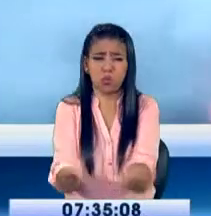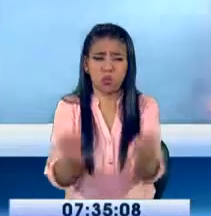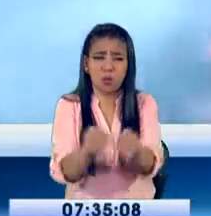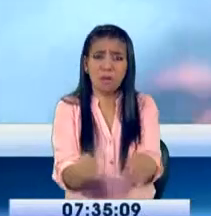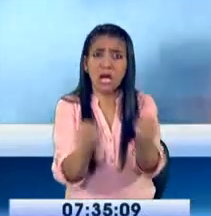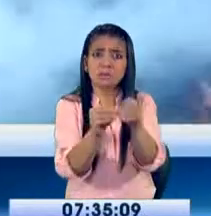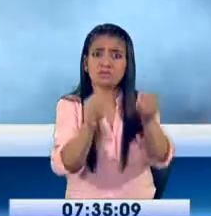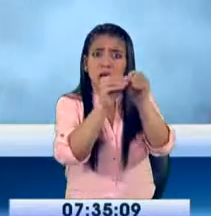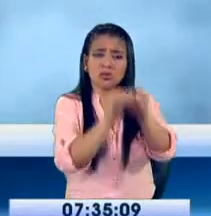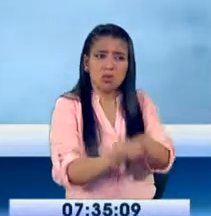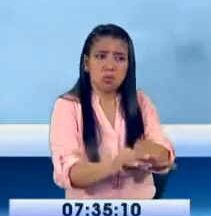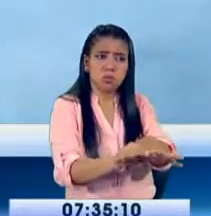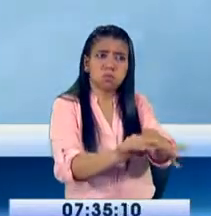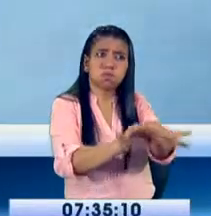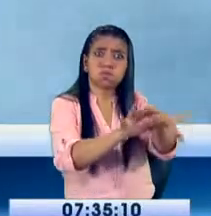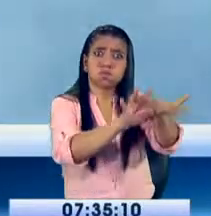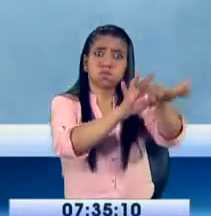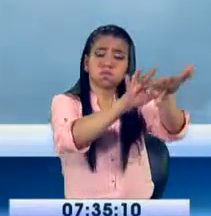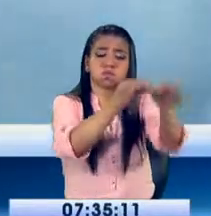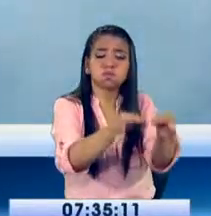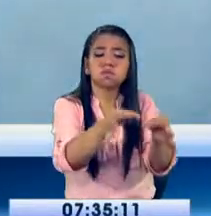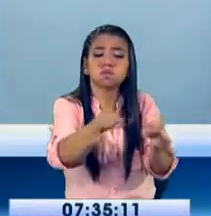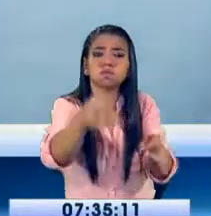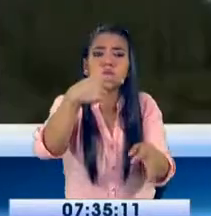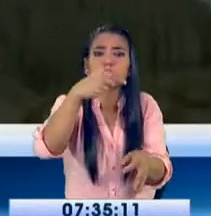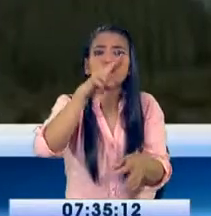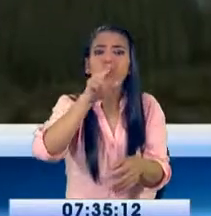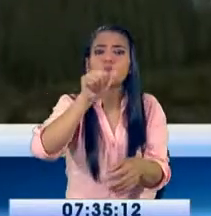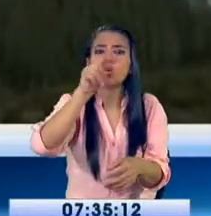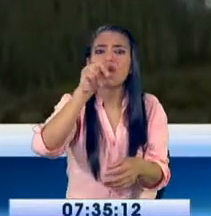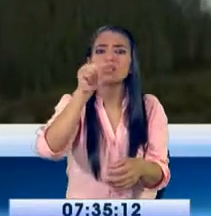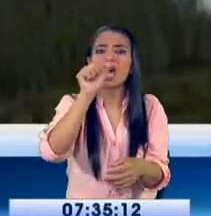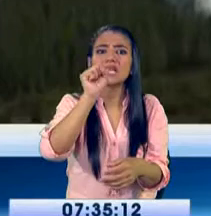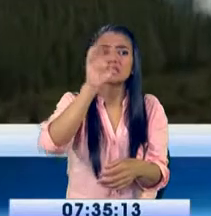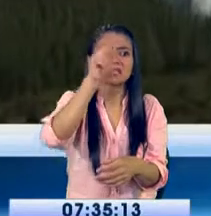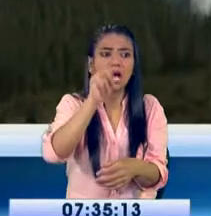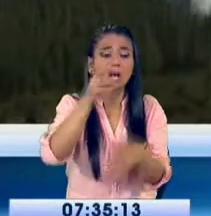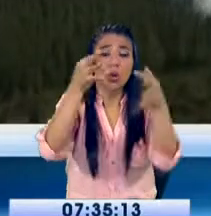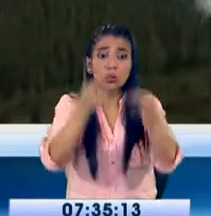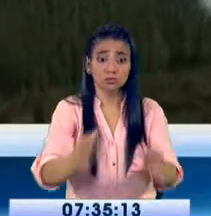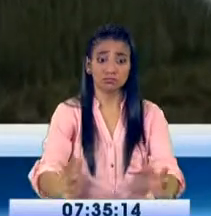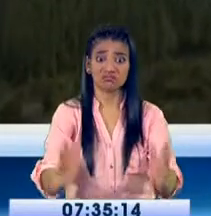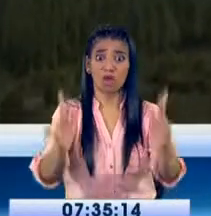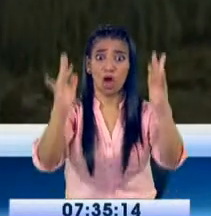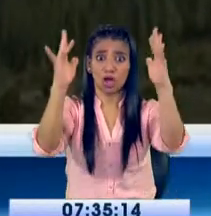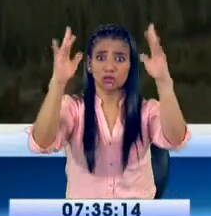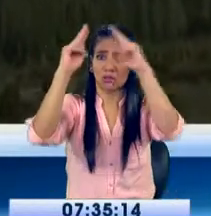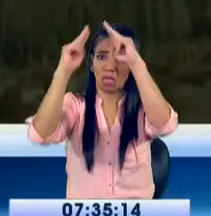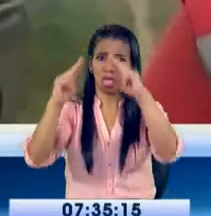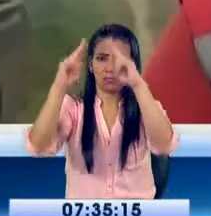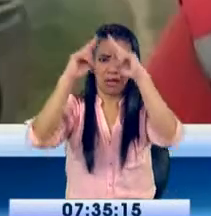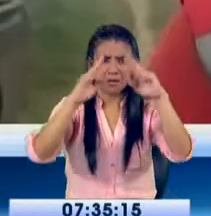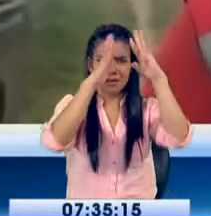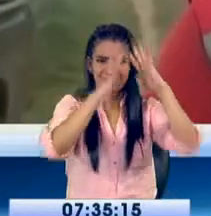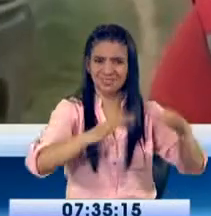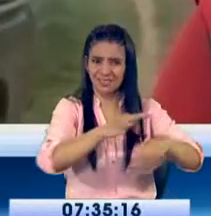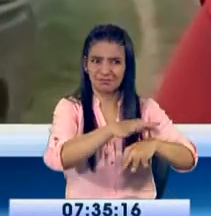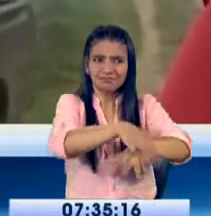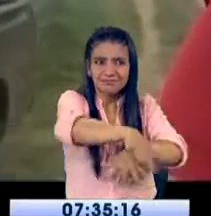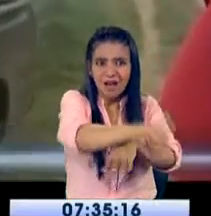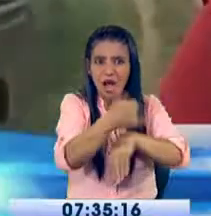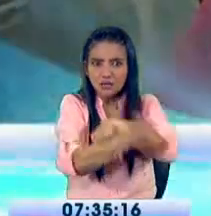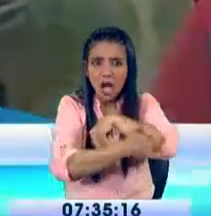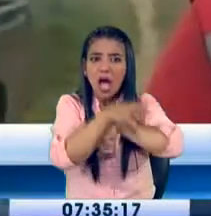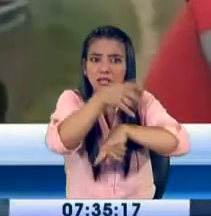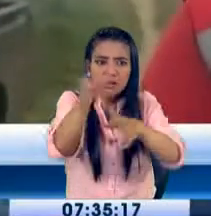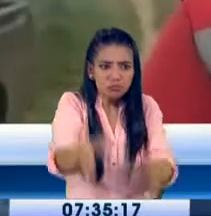con rapidez hasta la parroquia Guanazán, poniendo en riesgo un bosque de pinos de una sociedad extranjera. Vamos a tratar de